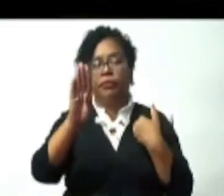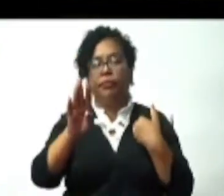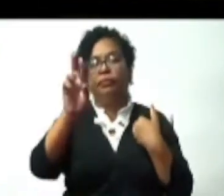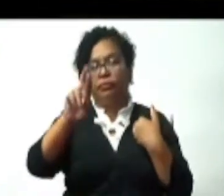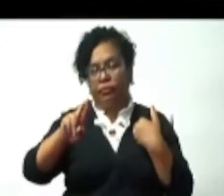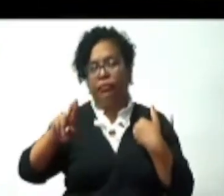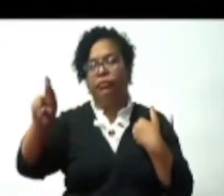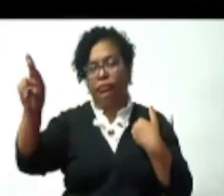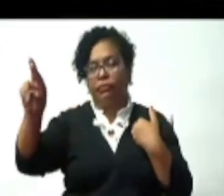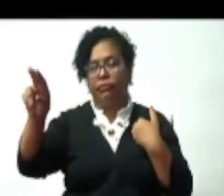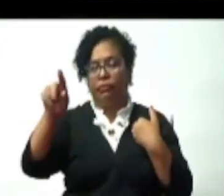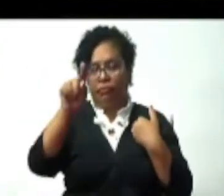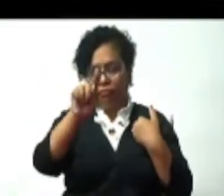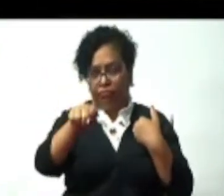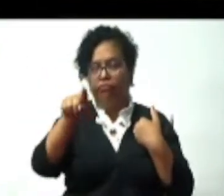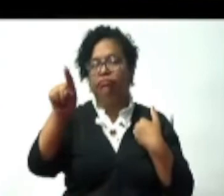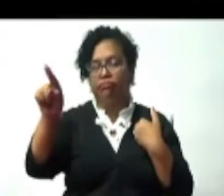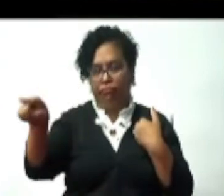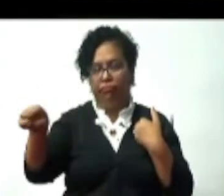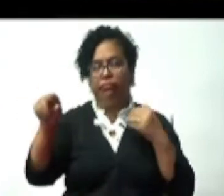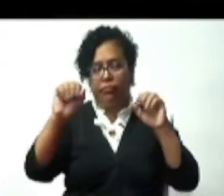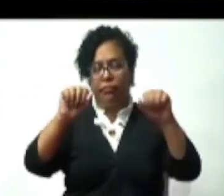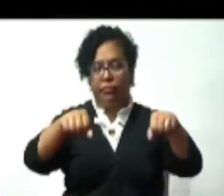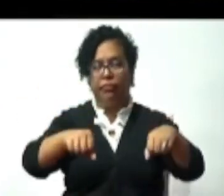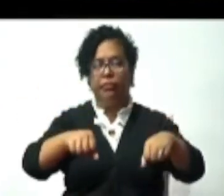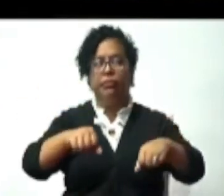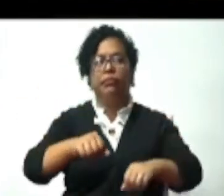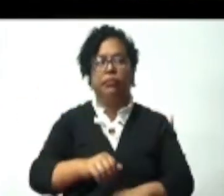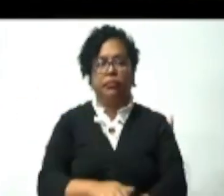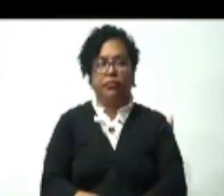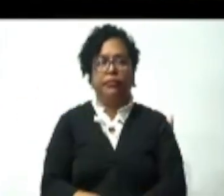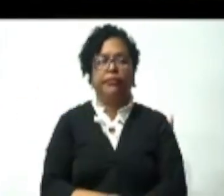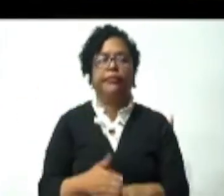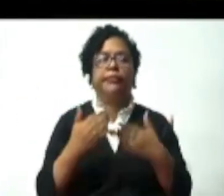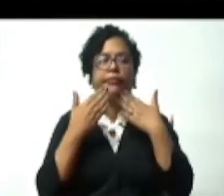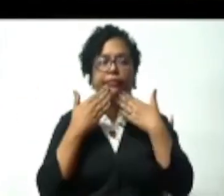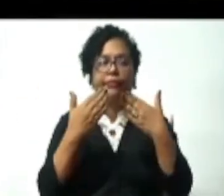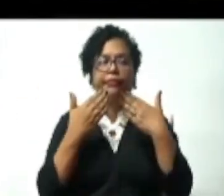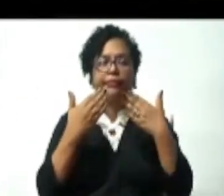municipio de San Rafael del Yuma, a la ciudad de San Rafael del Yuma y al sector Villacerro. Muchísimas gracias.